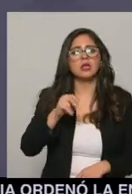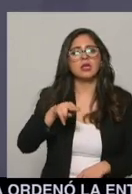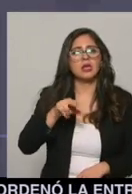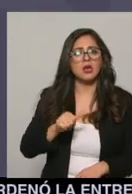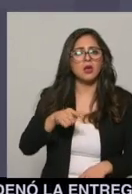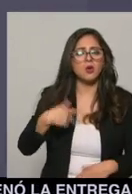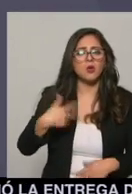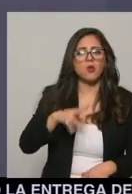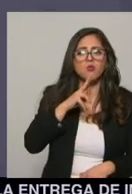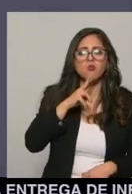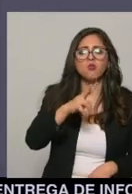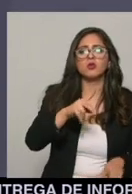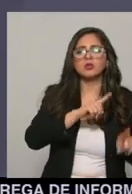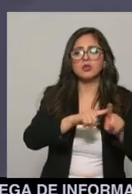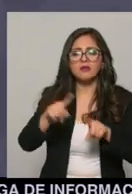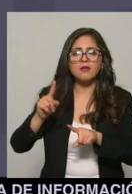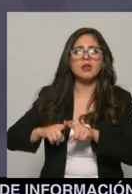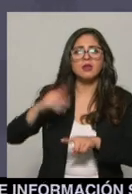grandes